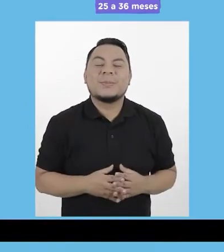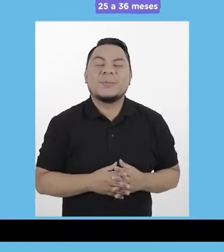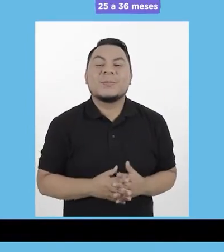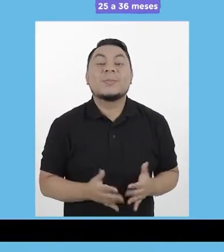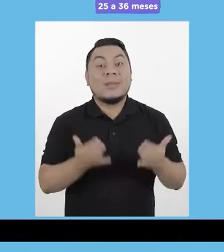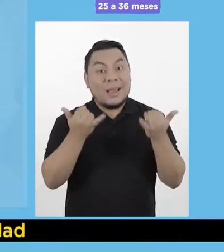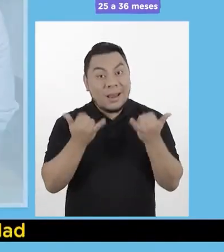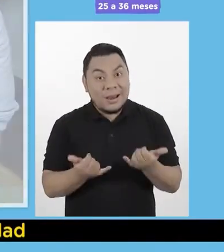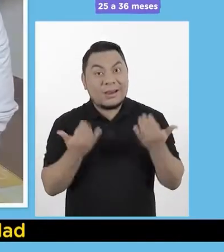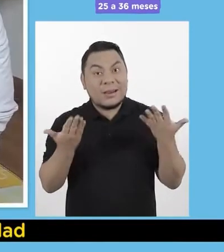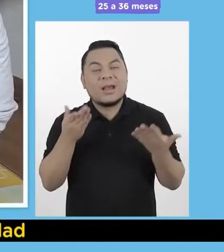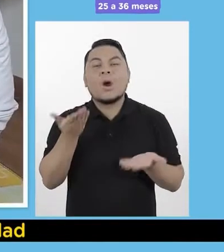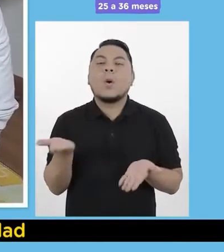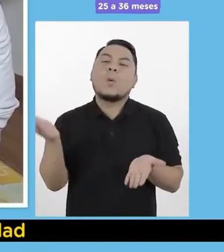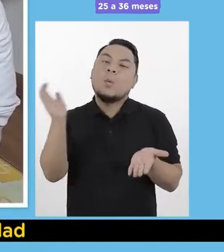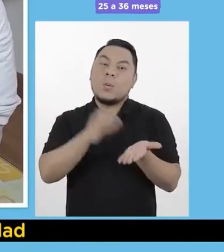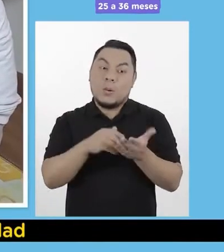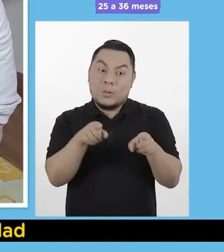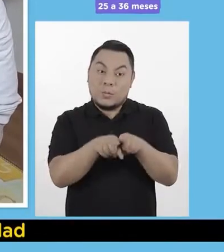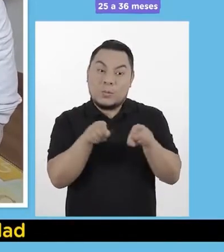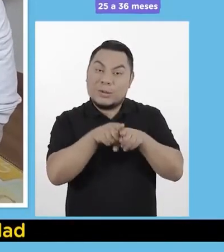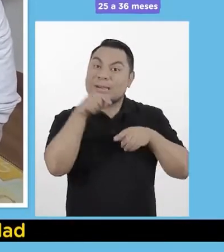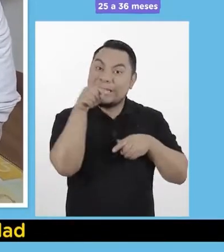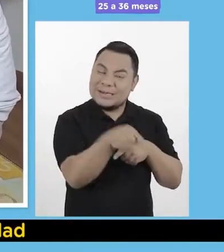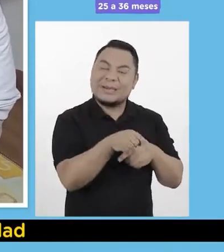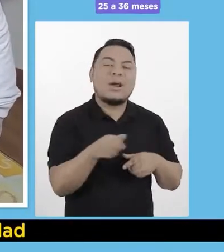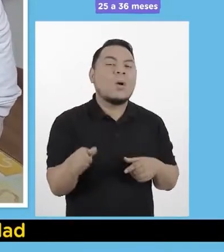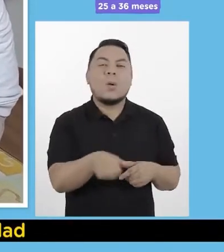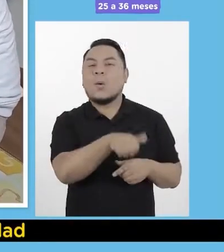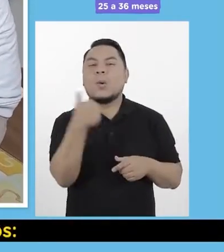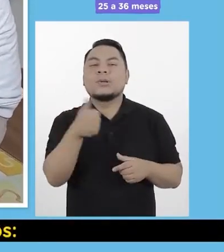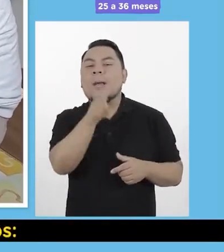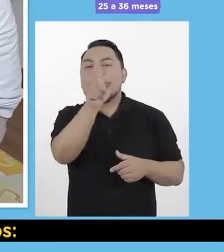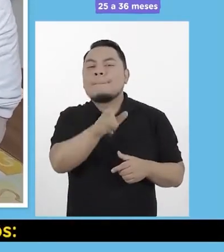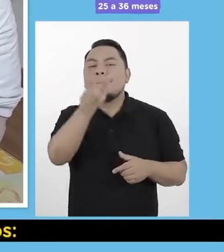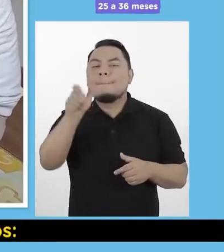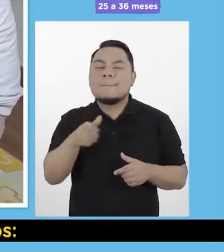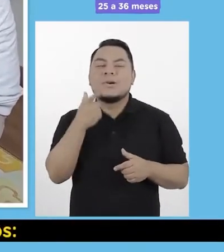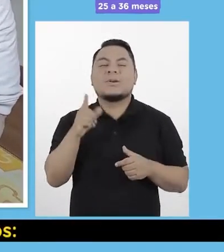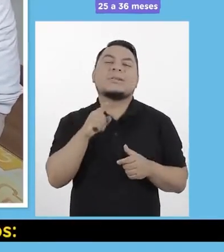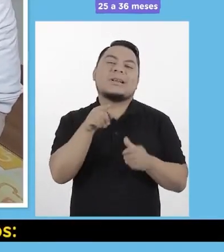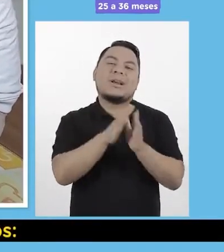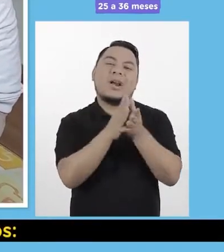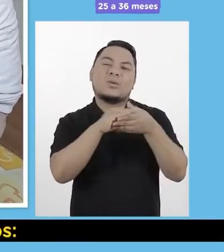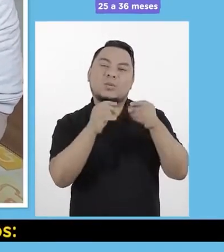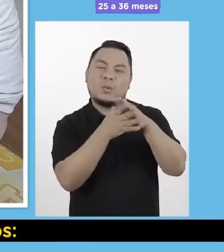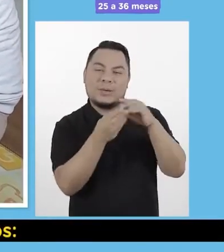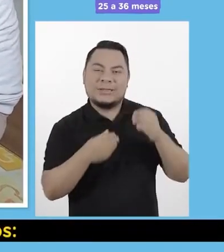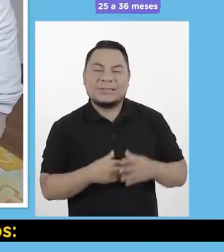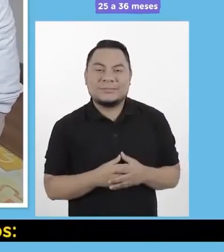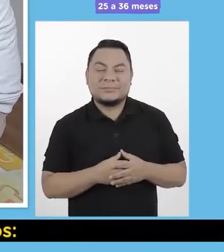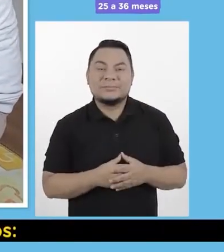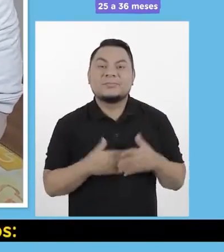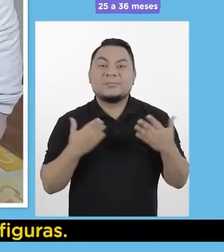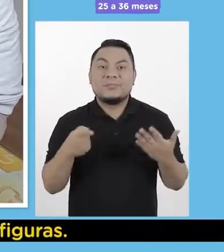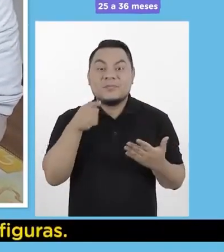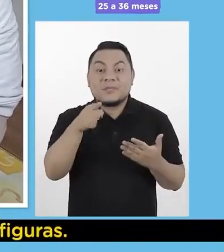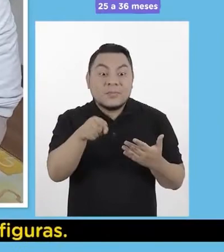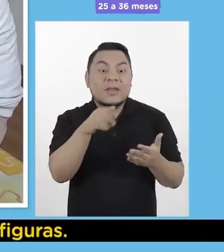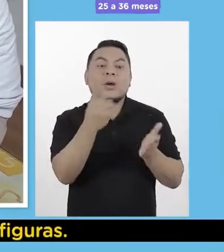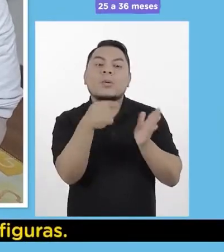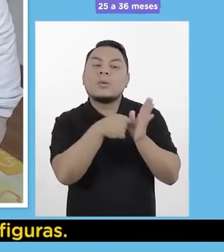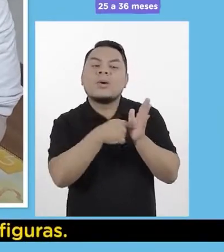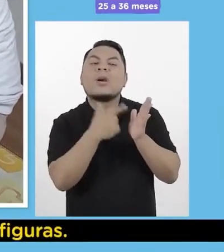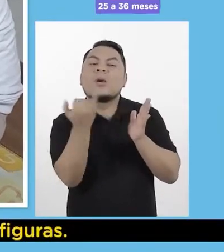círculo. Ahora, repitan la misma actividad con los personajes secundarios.